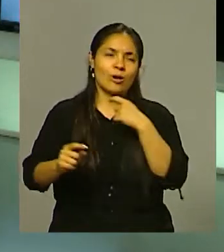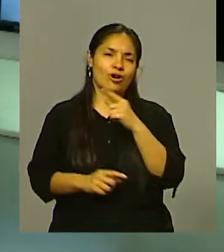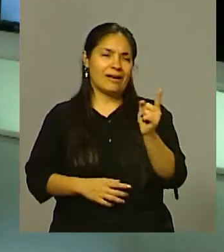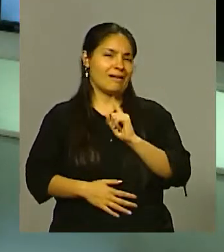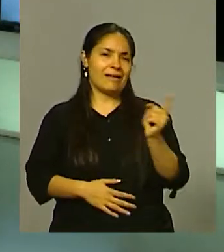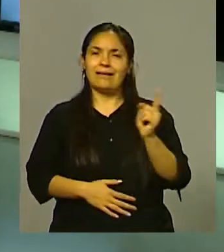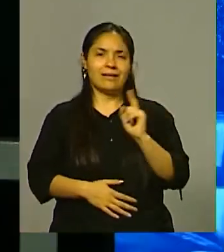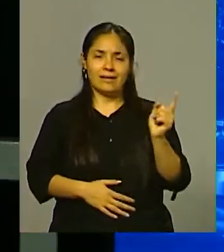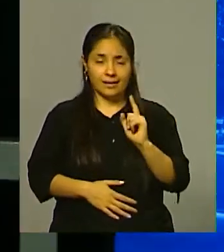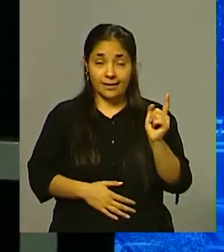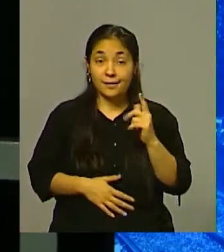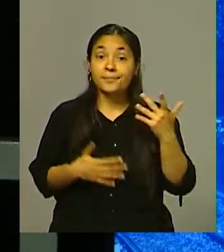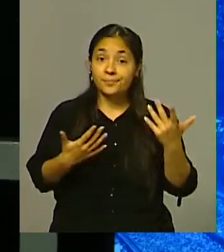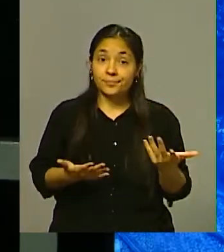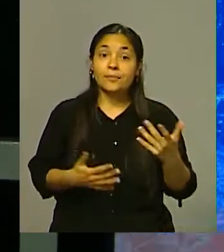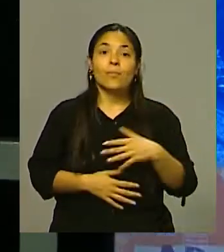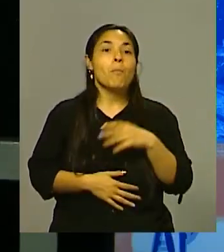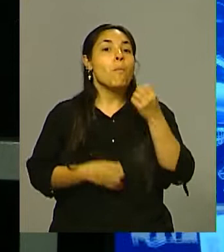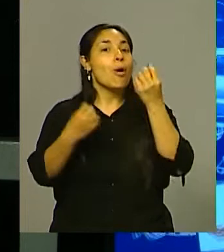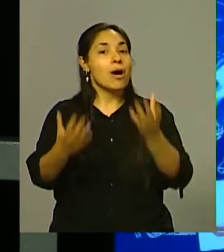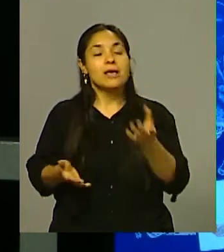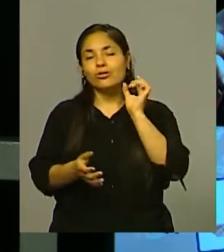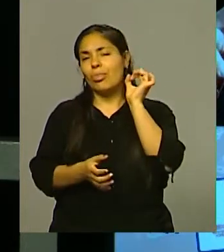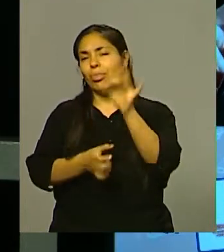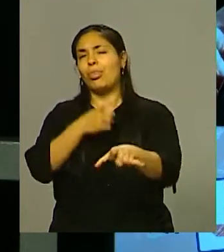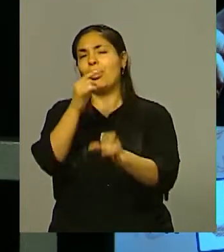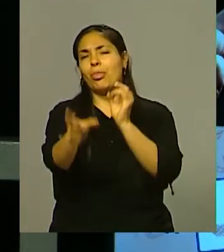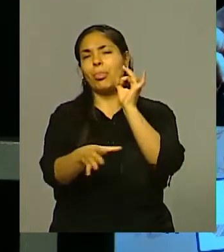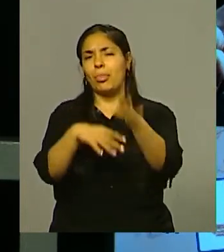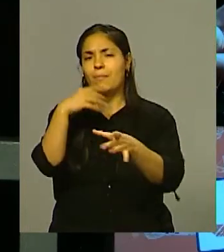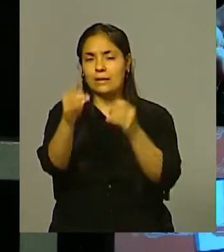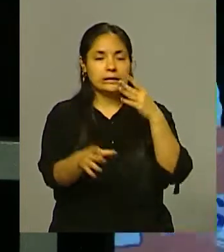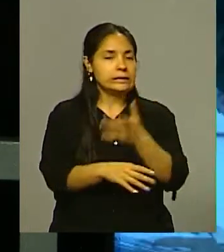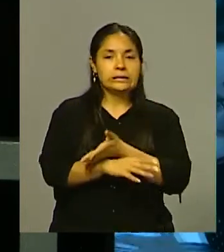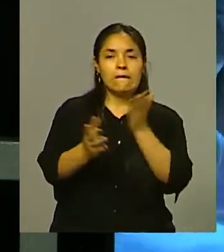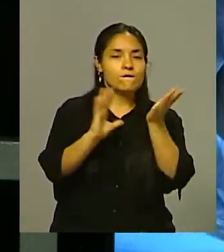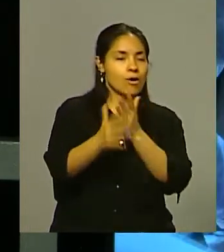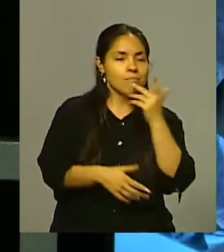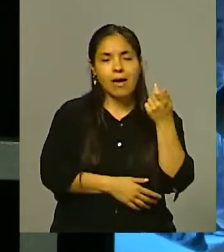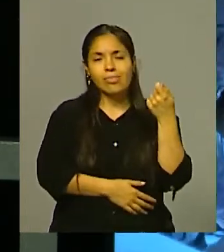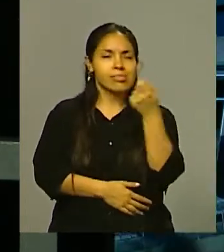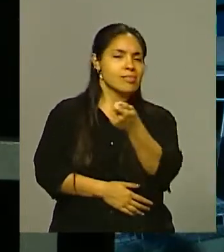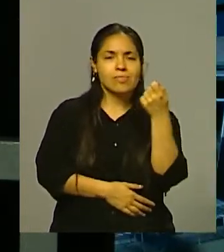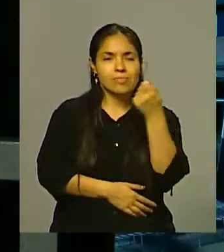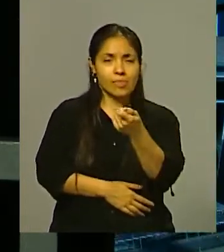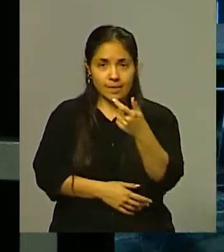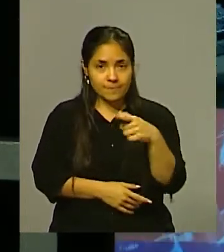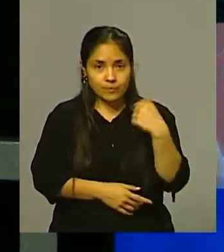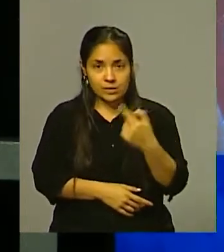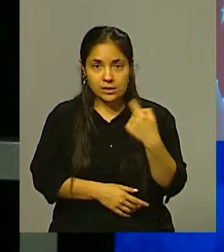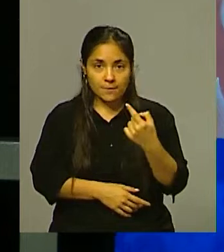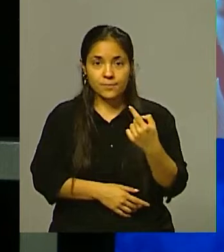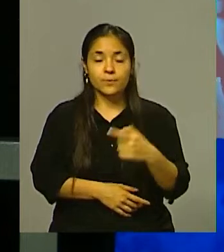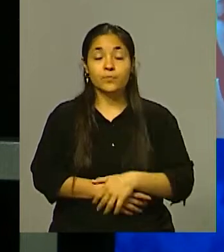eso lo demonizaron y lo persiguieron, y en ese caso